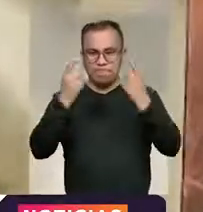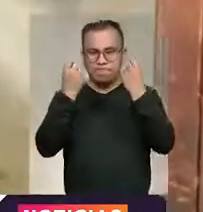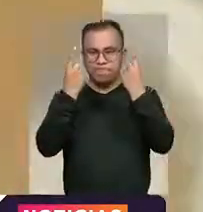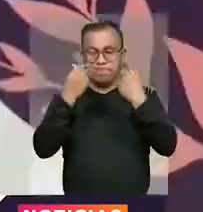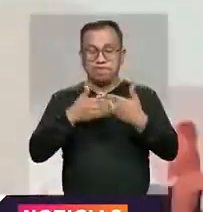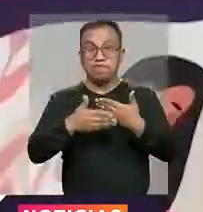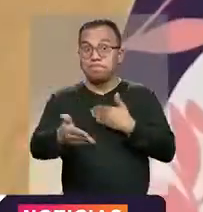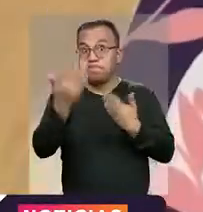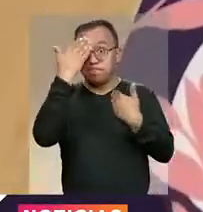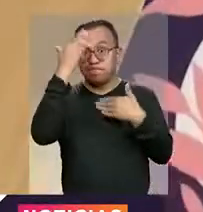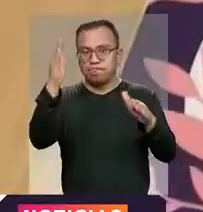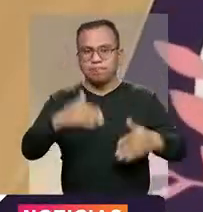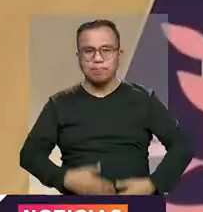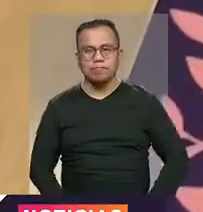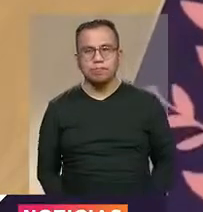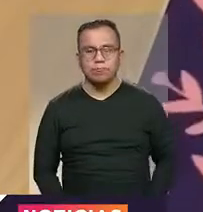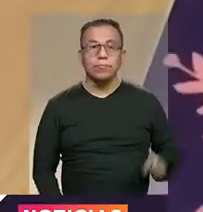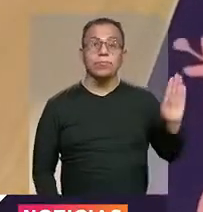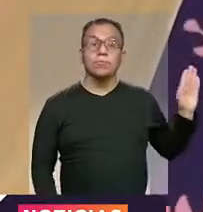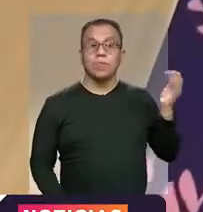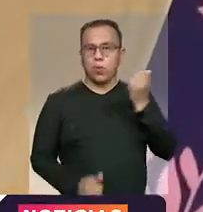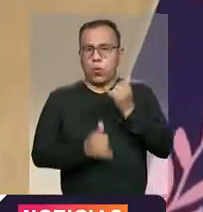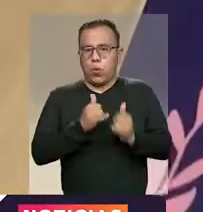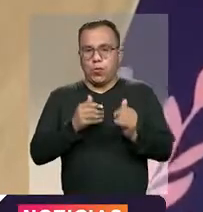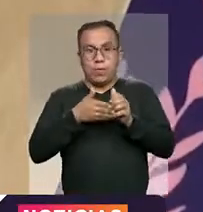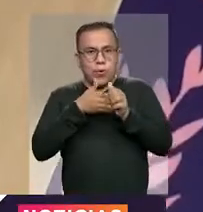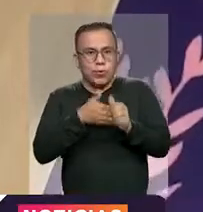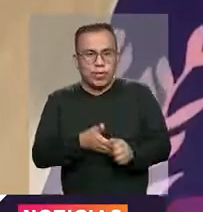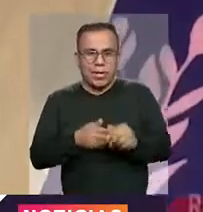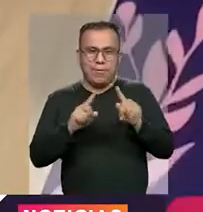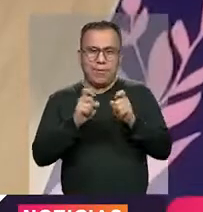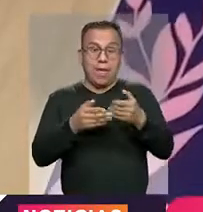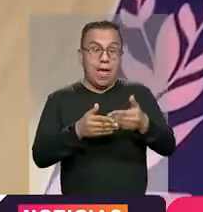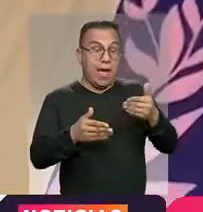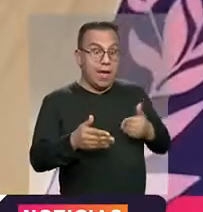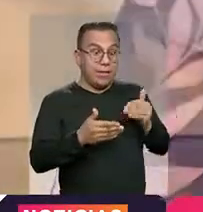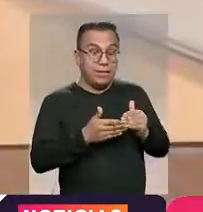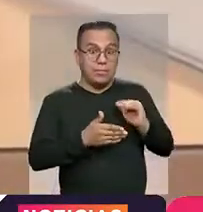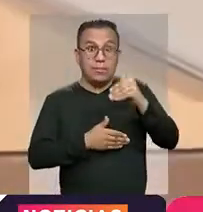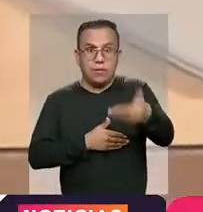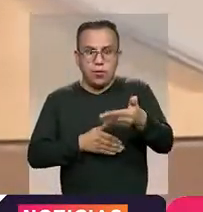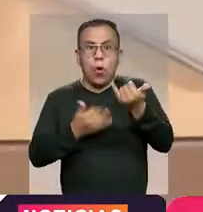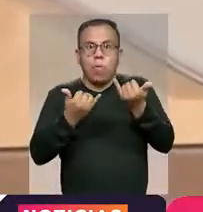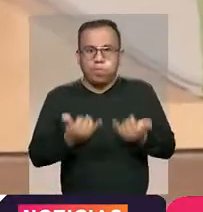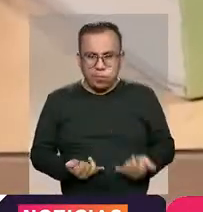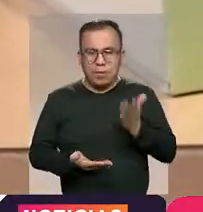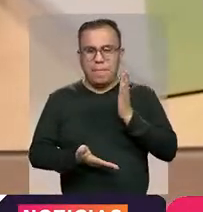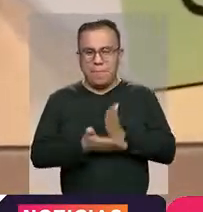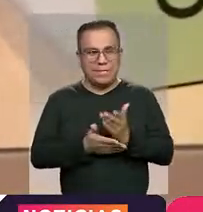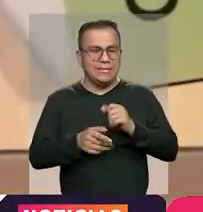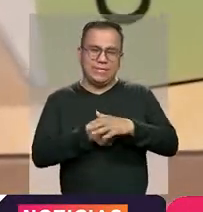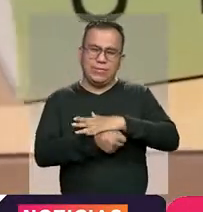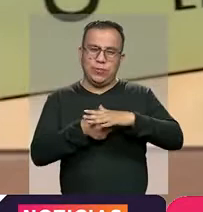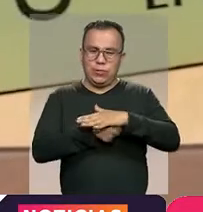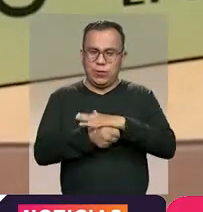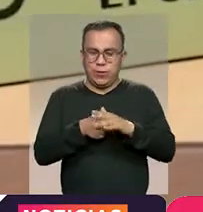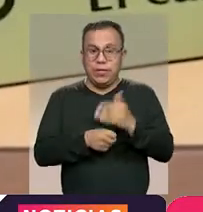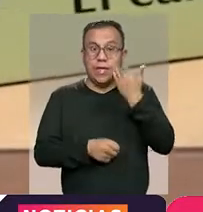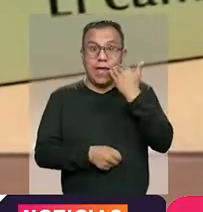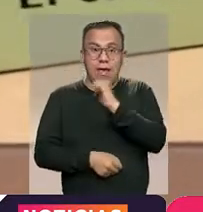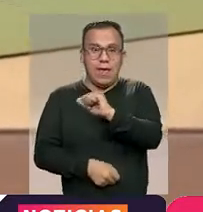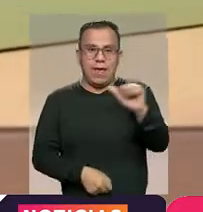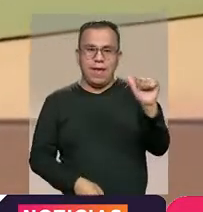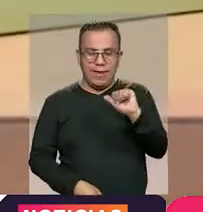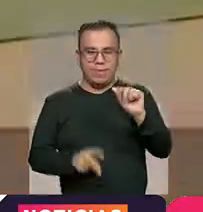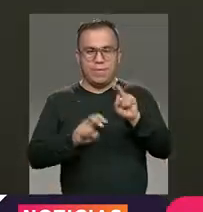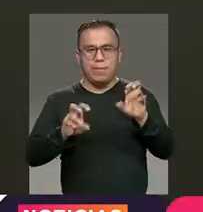entendimiento. Y finalizamos con esta guía para el antes, durante y después de una de las etapas más relevantes en la historia de las